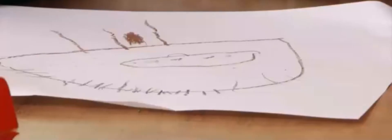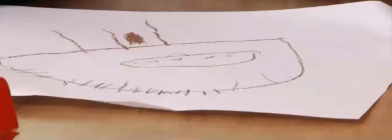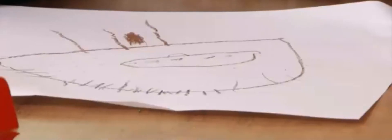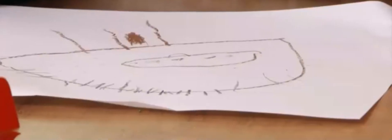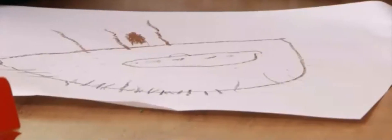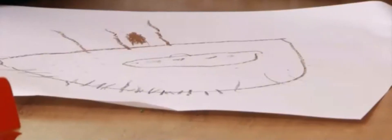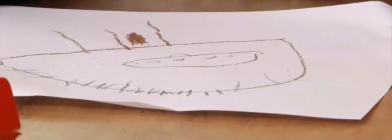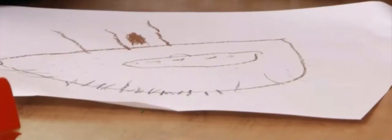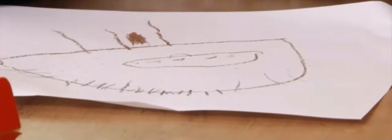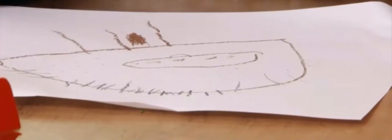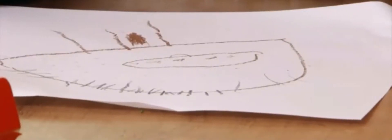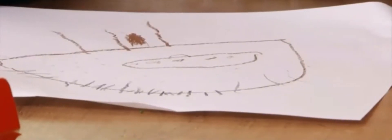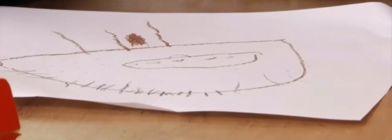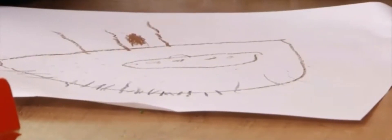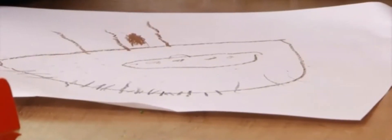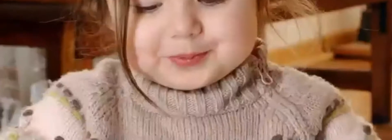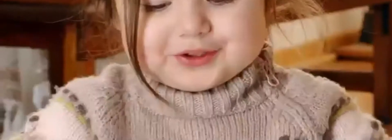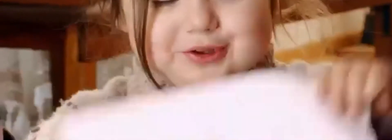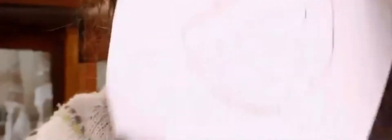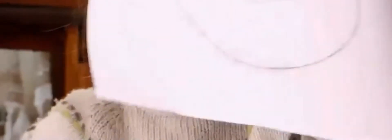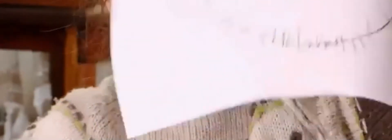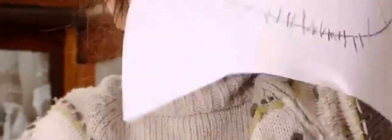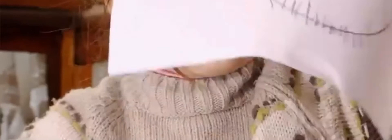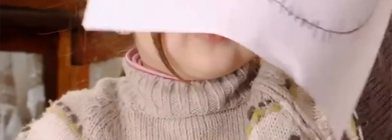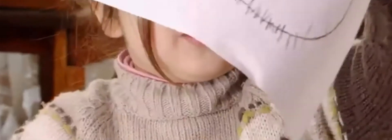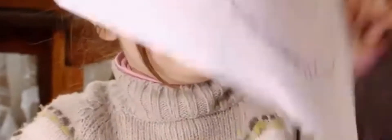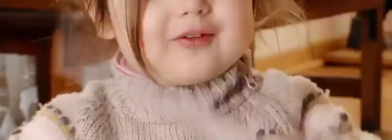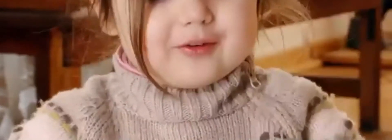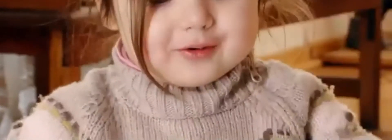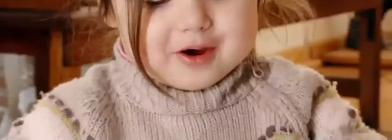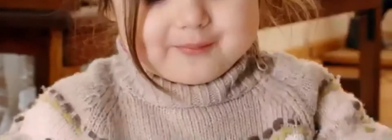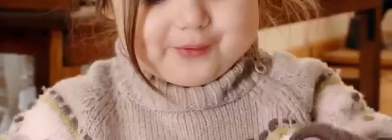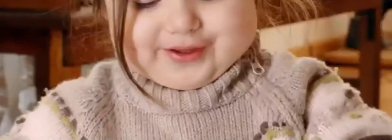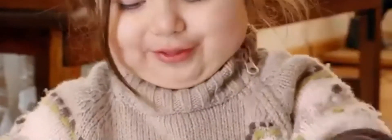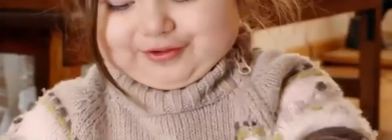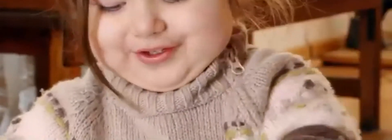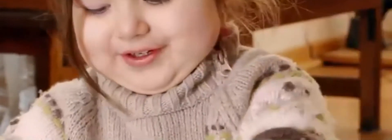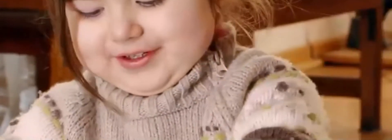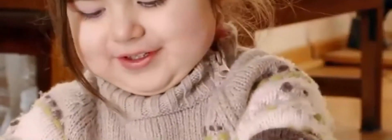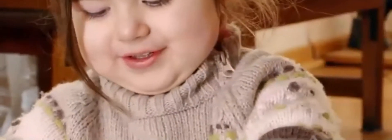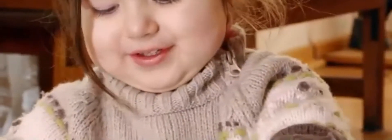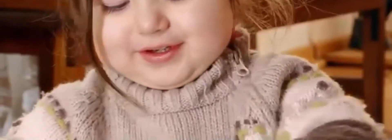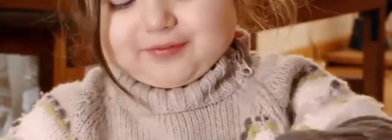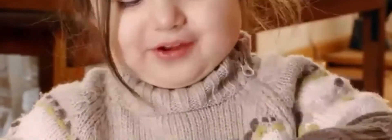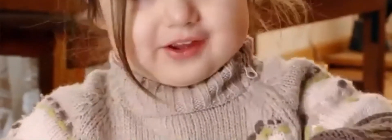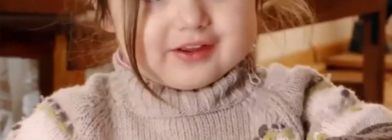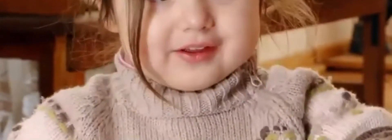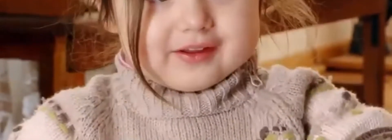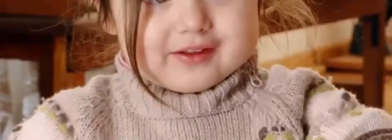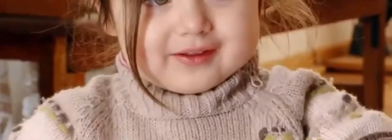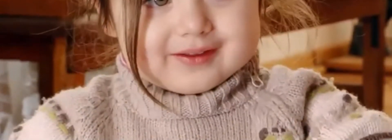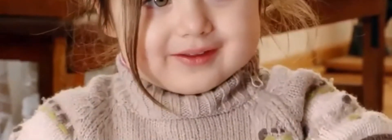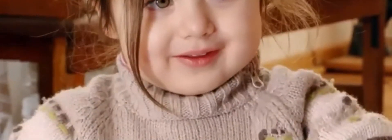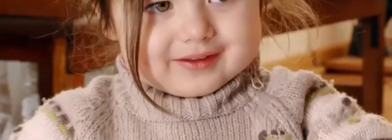y nos parecemos unos 200 cabello de negro porque tu cara en 12